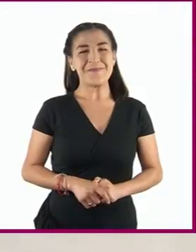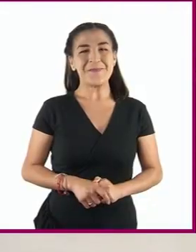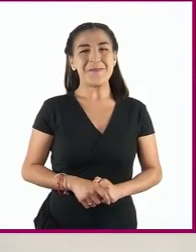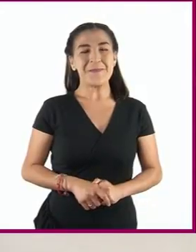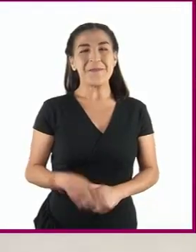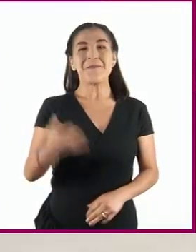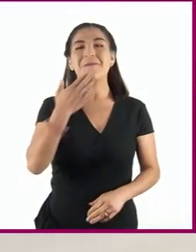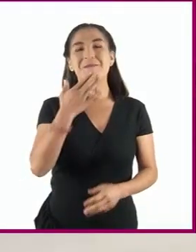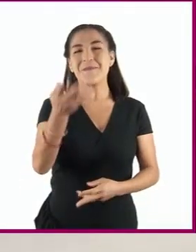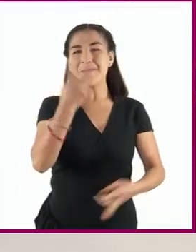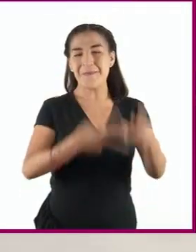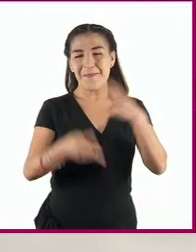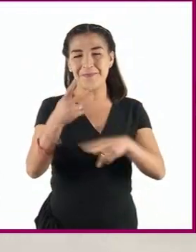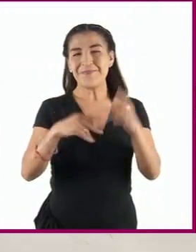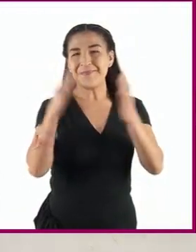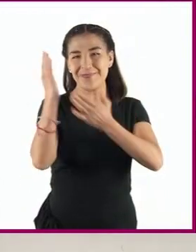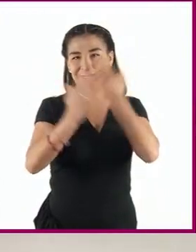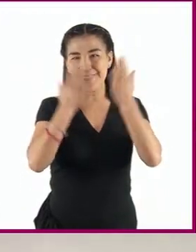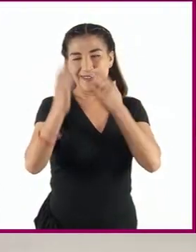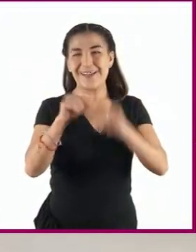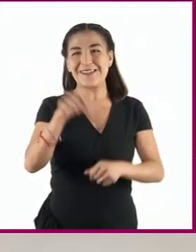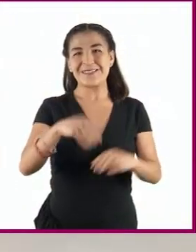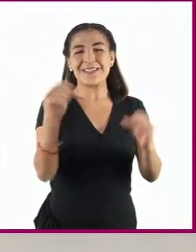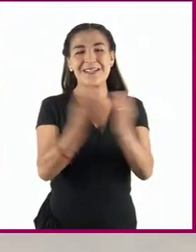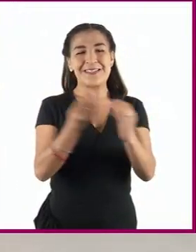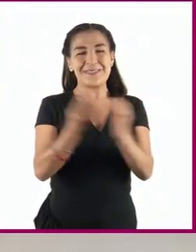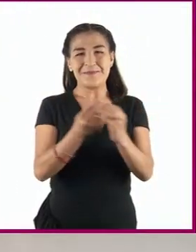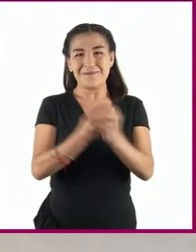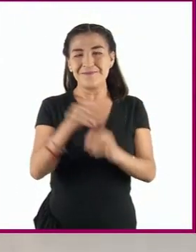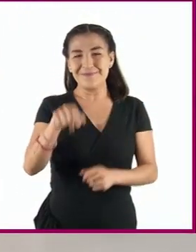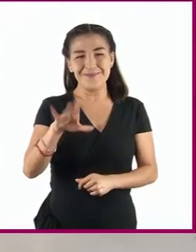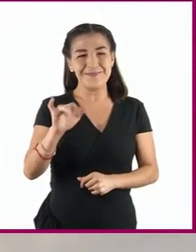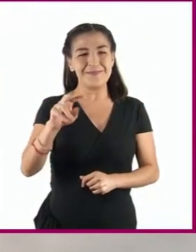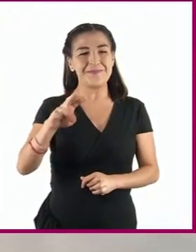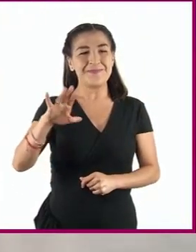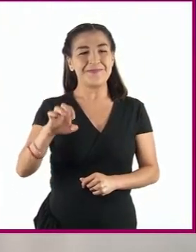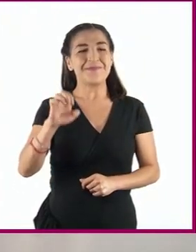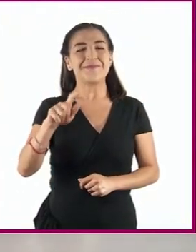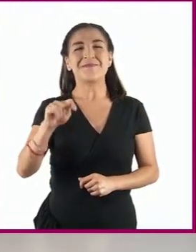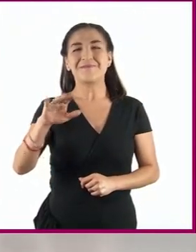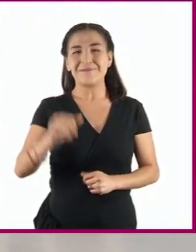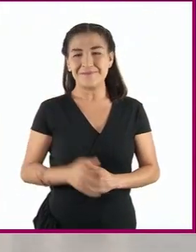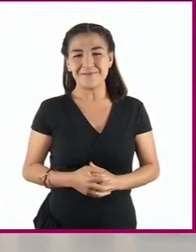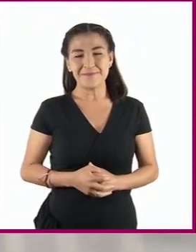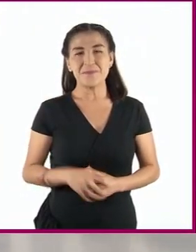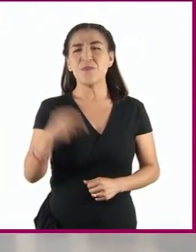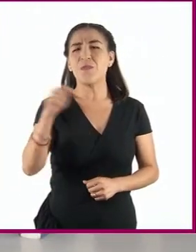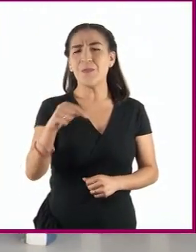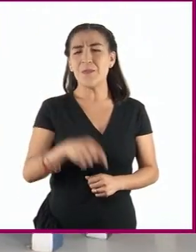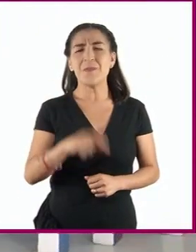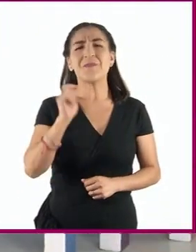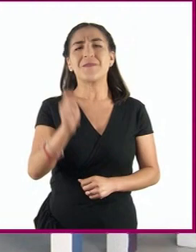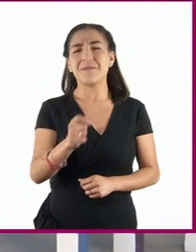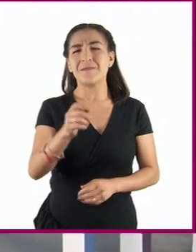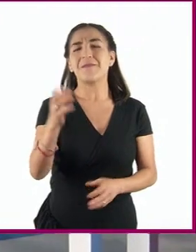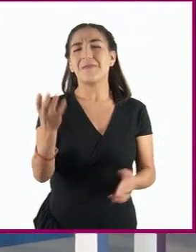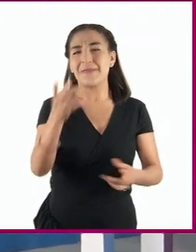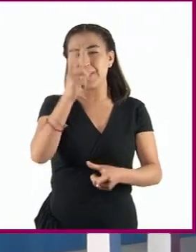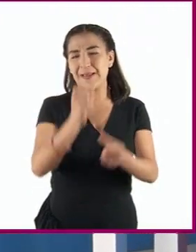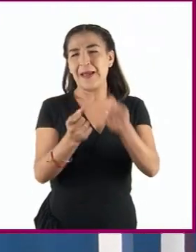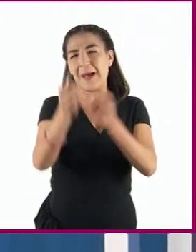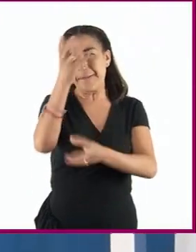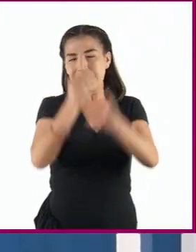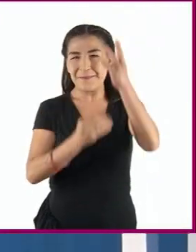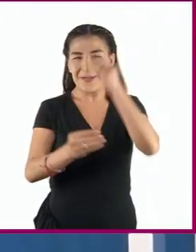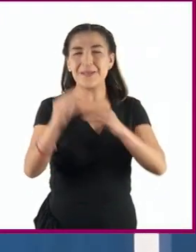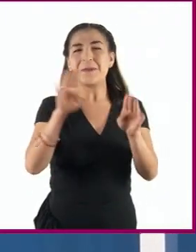Bienvenidas y bienvenidos estudiantes a una sesión más de Formación Cívica y Ética. En esta ocasión retomaremos algunos aprendizajes